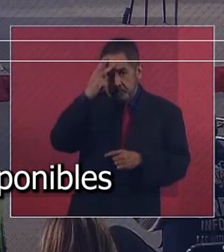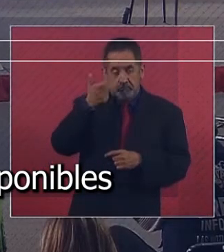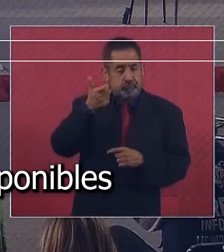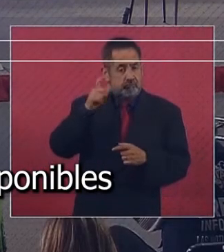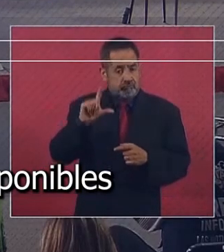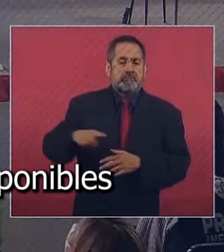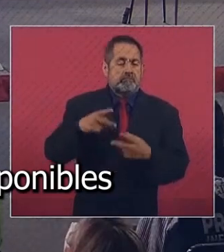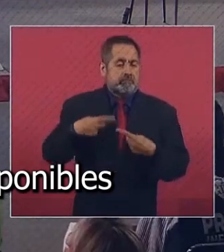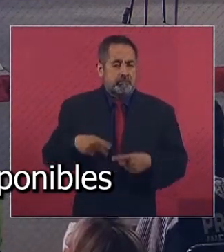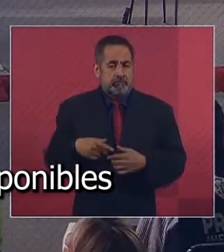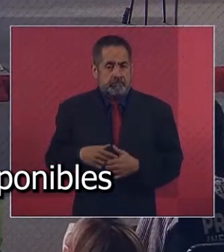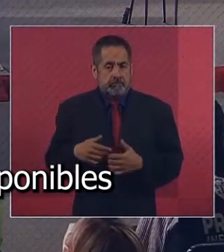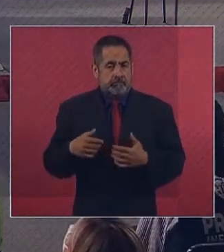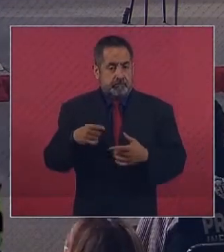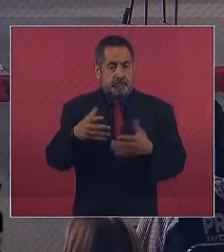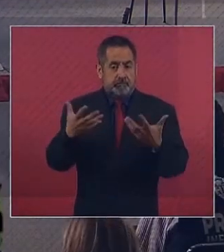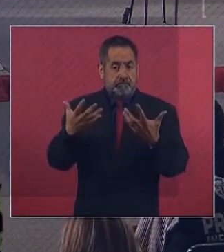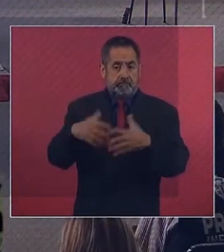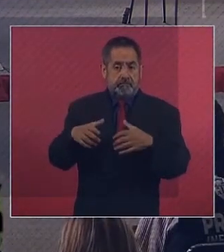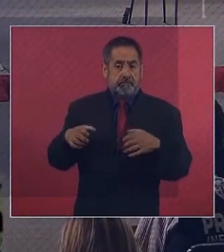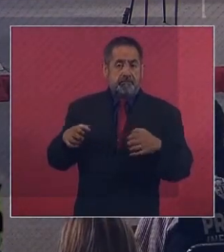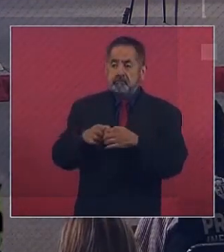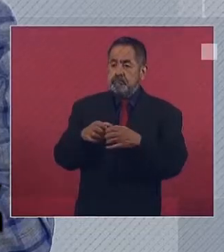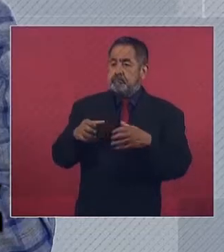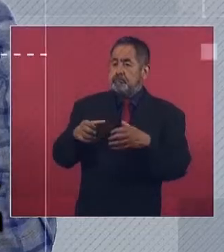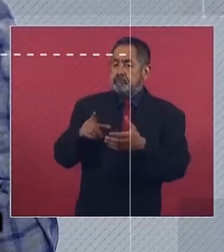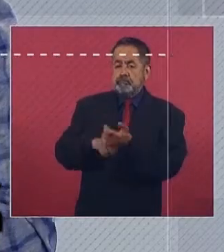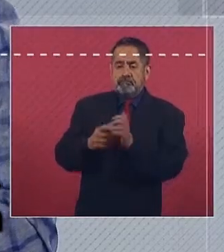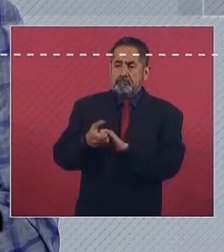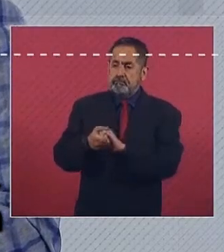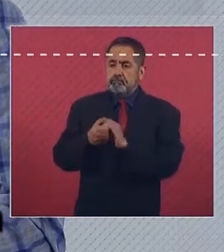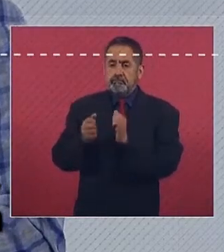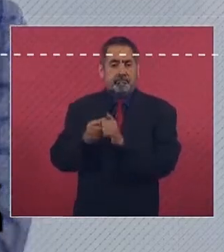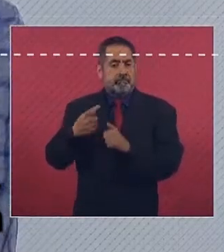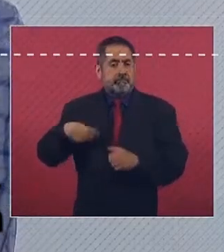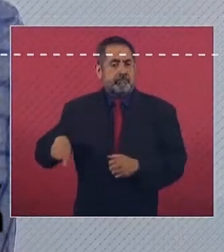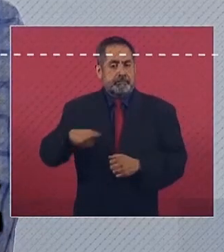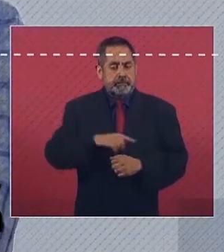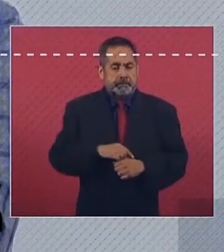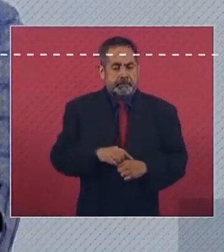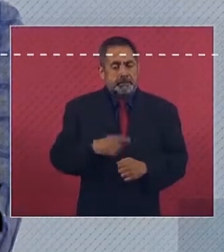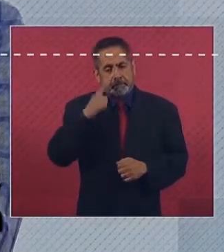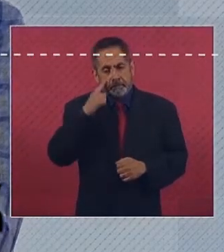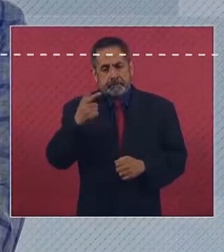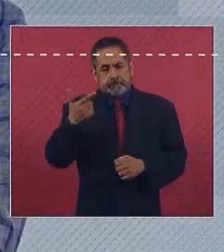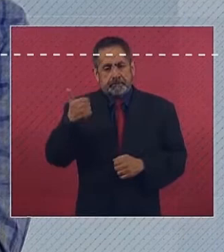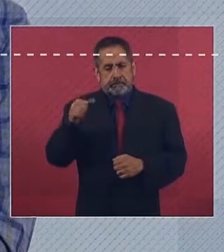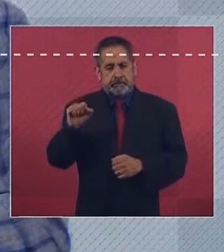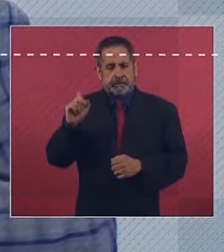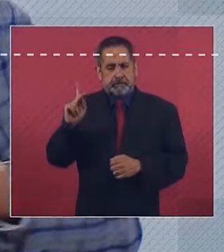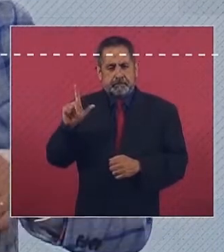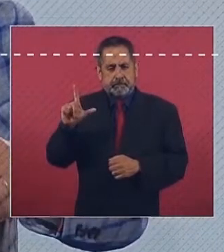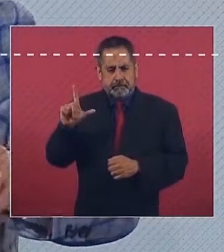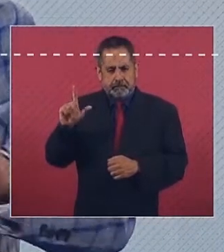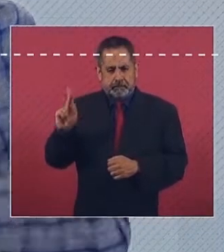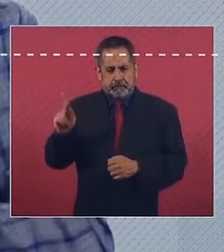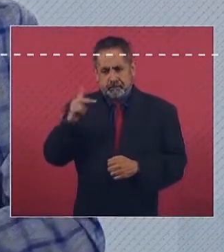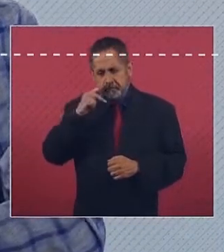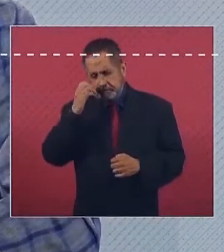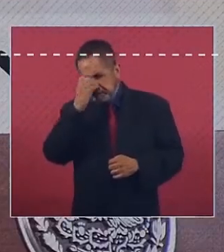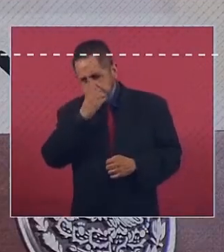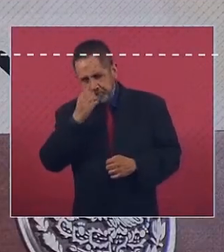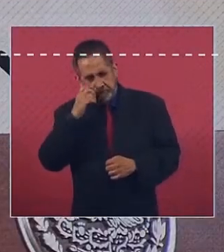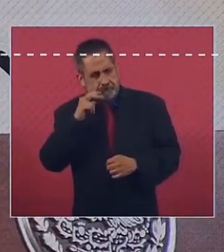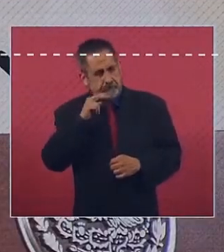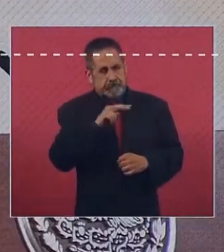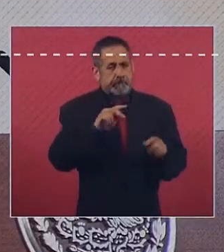tiene disponibles las reservaciones, cuenta con 12 habitaciones, 2 albercas, un bar y jardín. Las